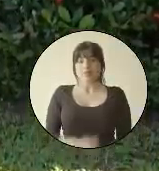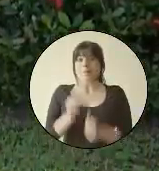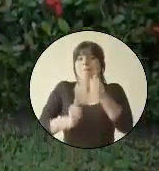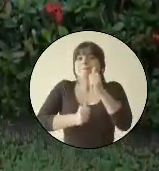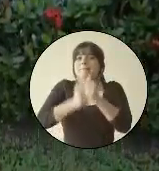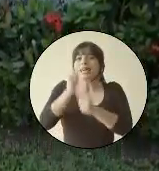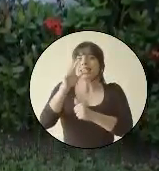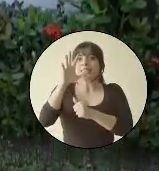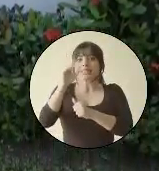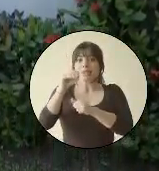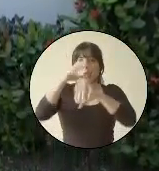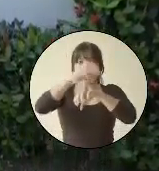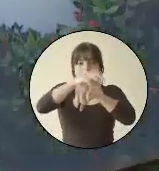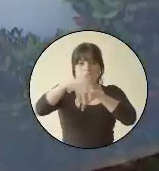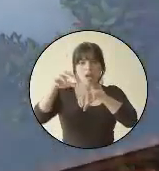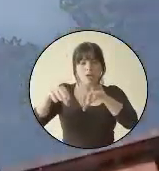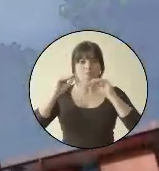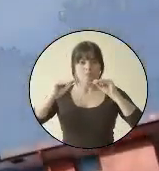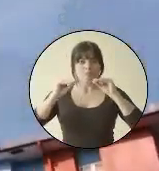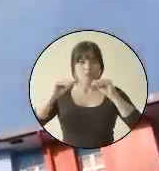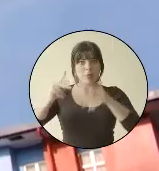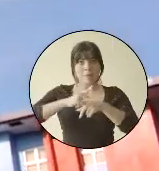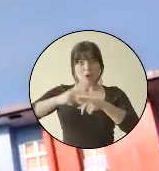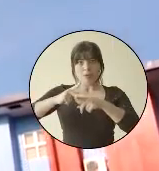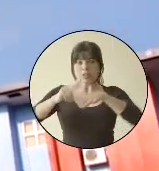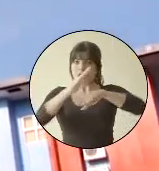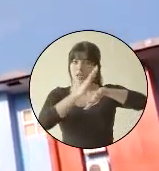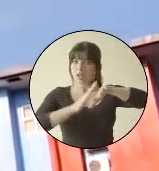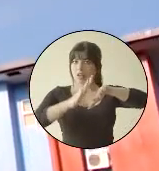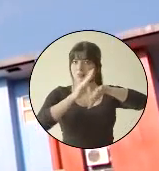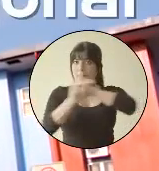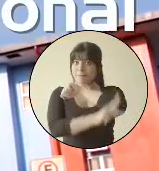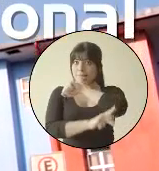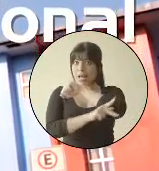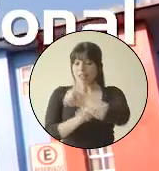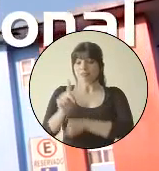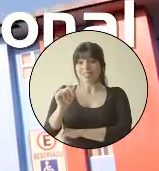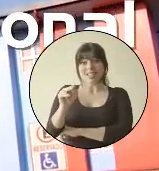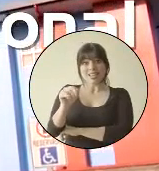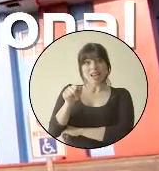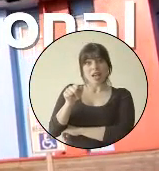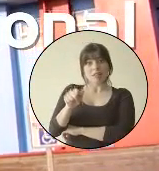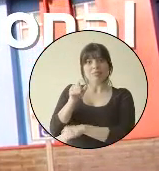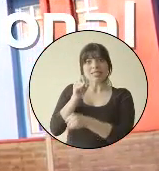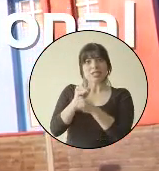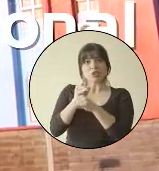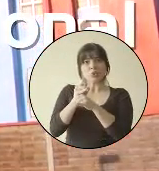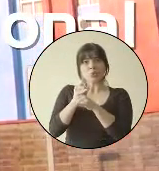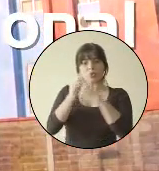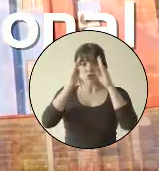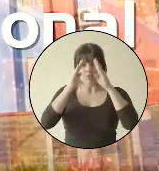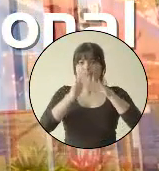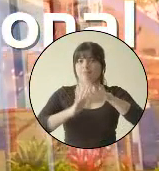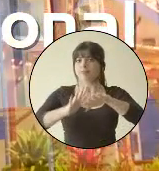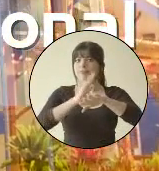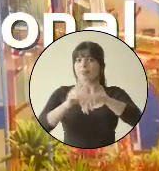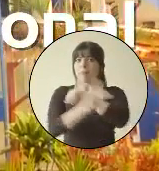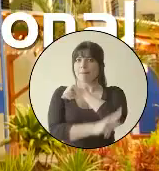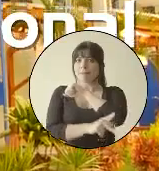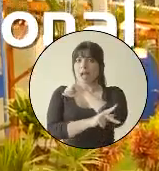Con más de 50 centros de formación profesional en todo el país, el INAH es una institución de cobertura